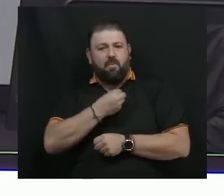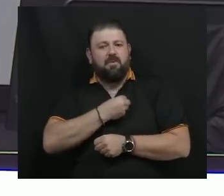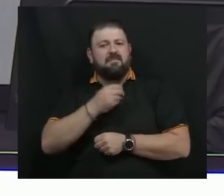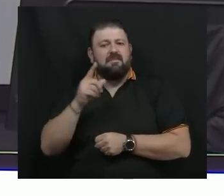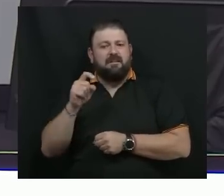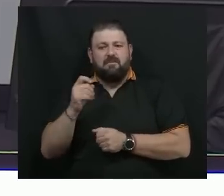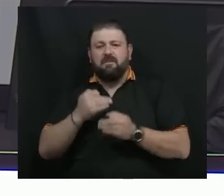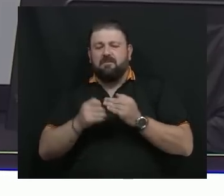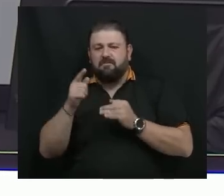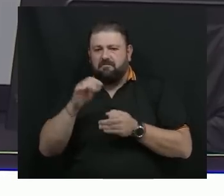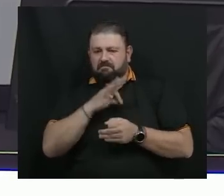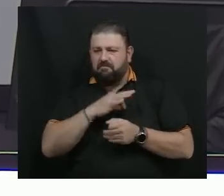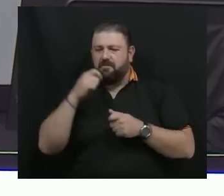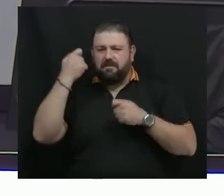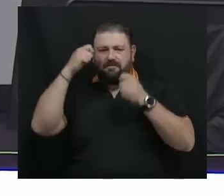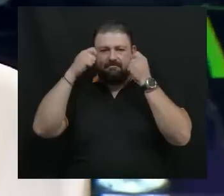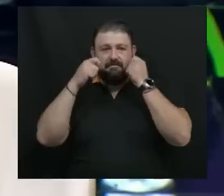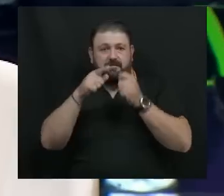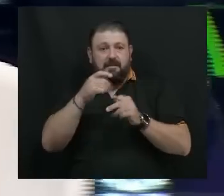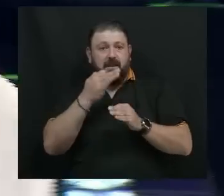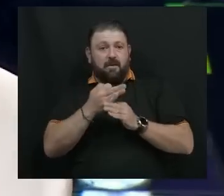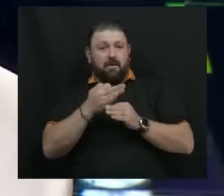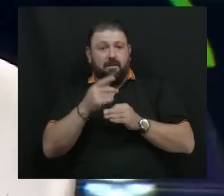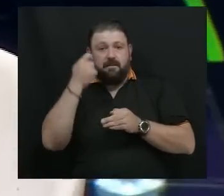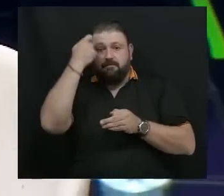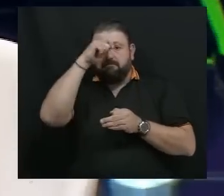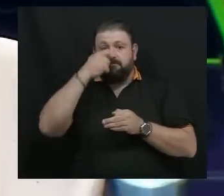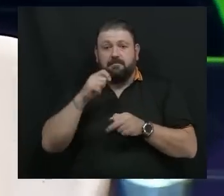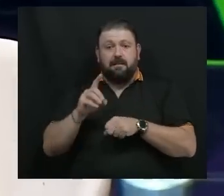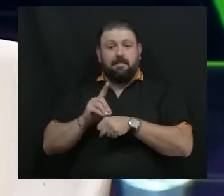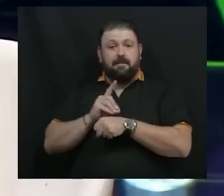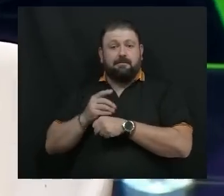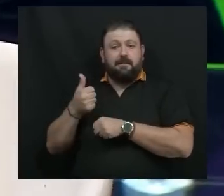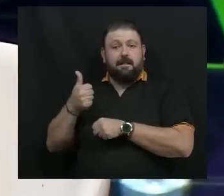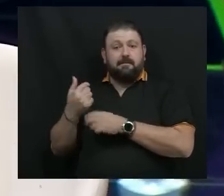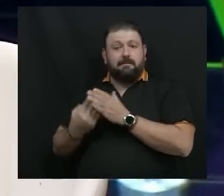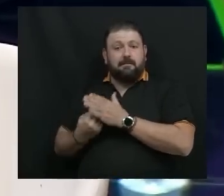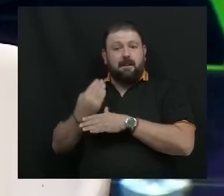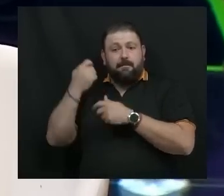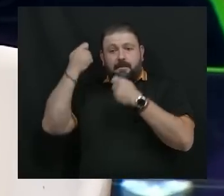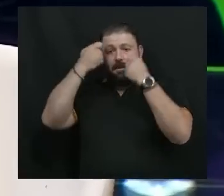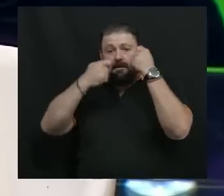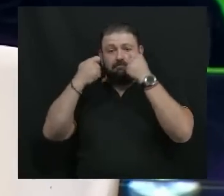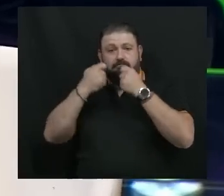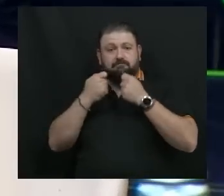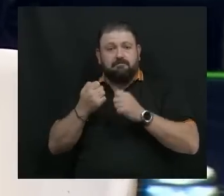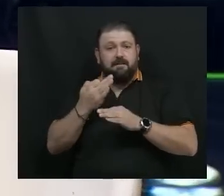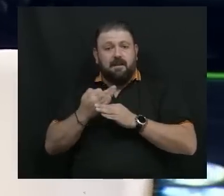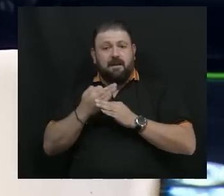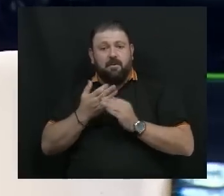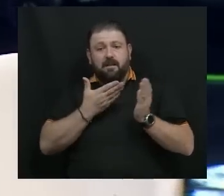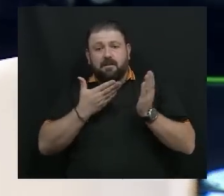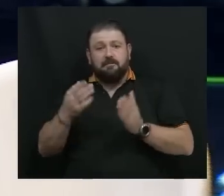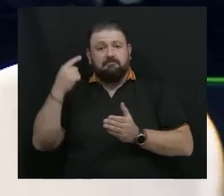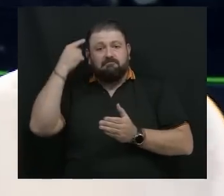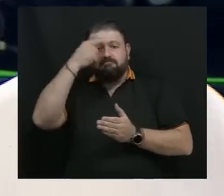te puedas maquillar, yo hoy estoy maquillada desde las 6 de la mañana, todos los días a esa hora me maquillo y llego al final del día con mi maquillaje